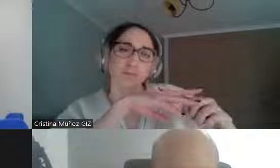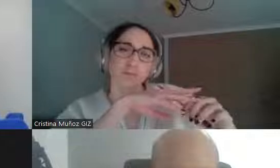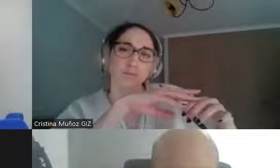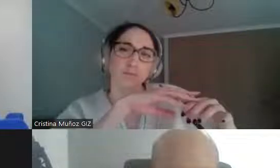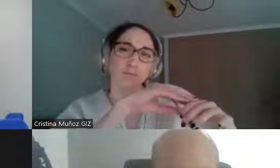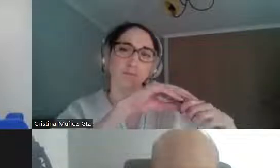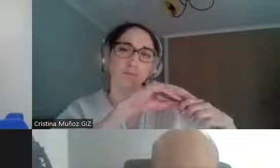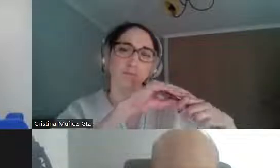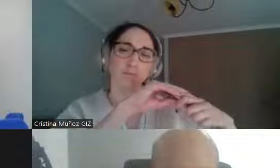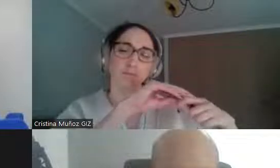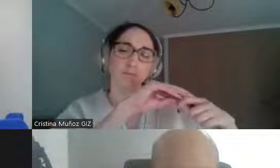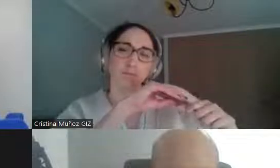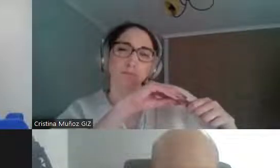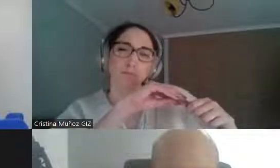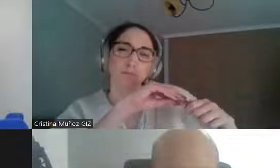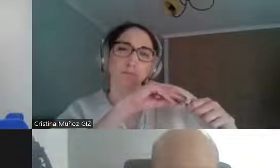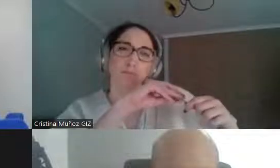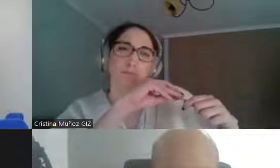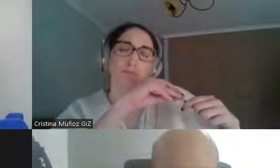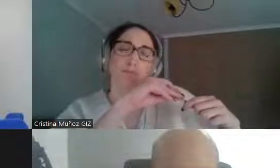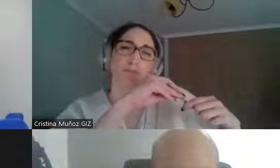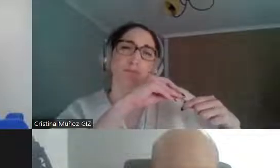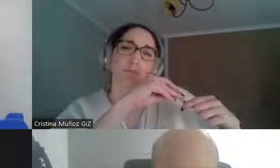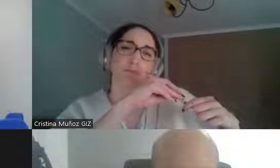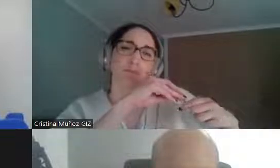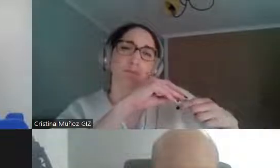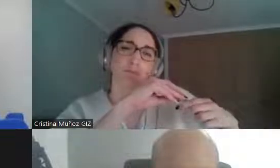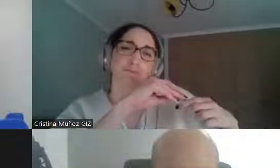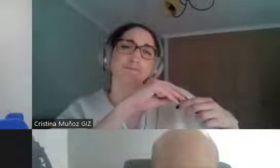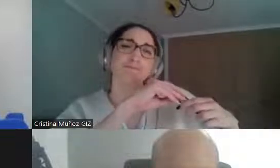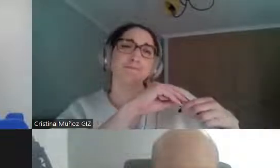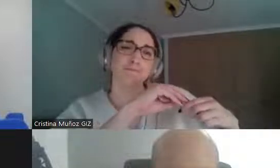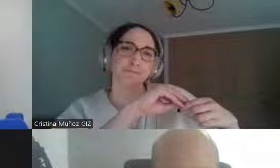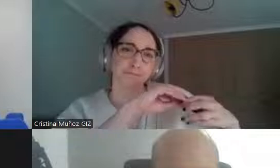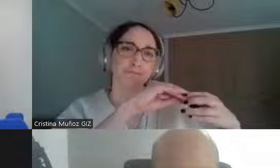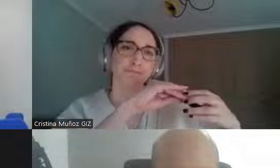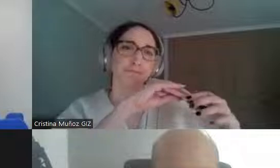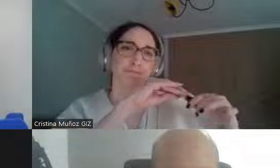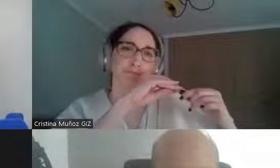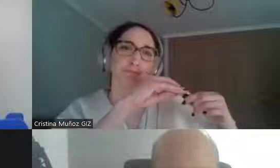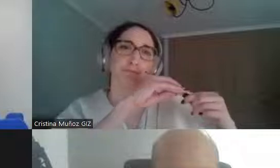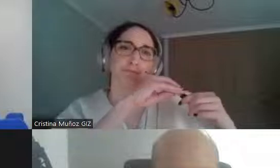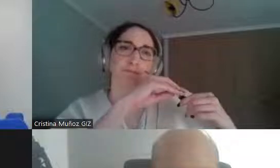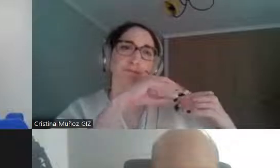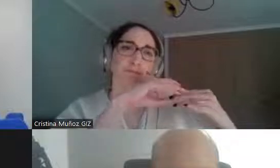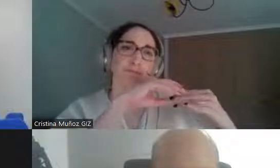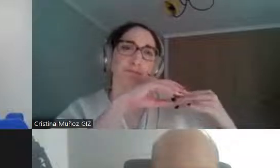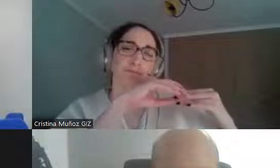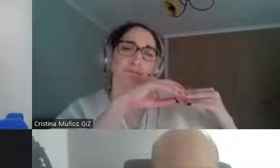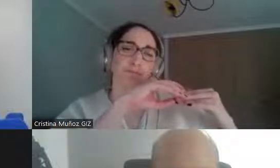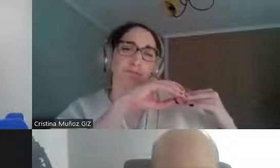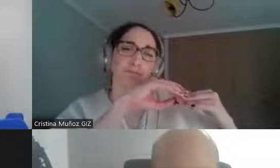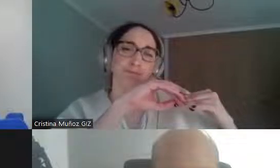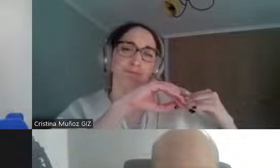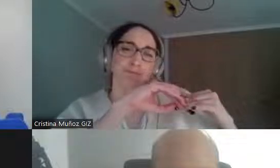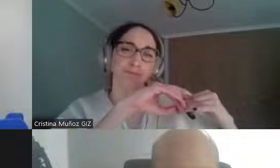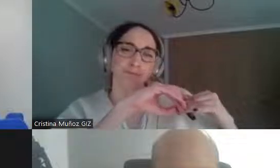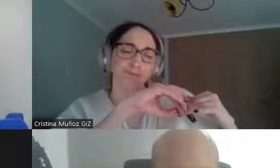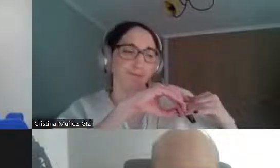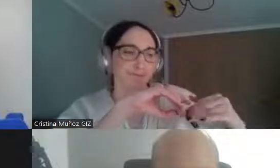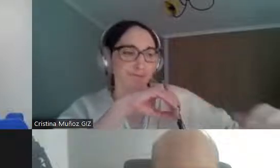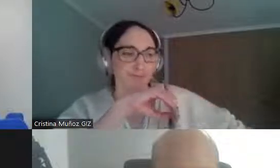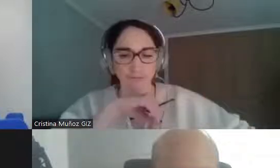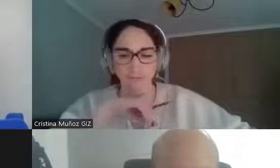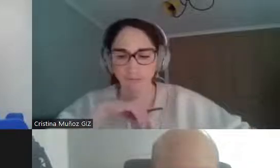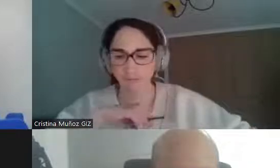ruta o de carretera donde los camiones que salían de la minera no podían llevarse el mineral.